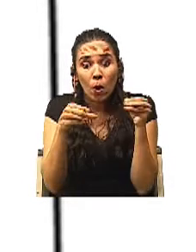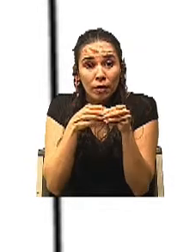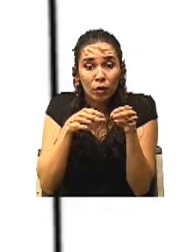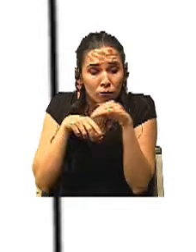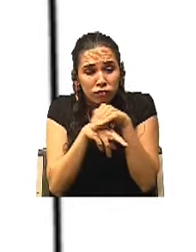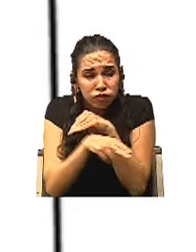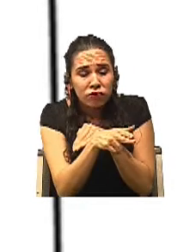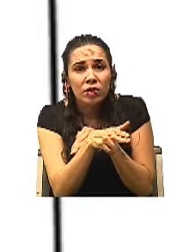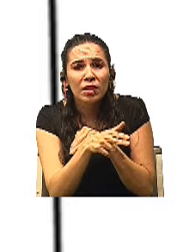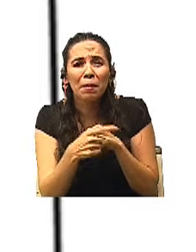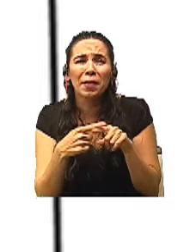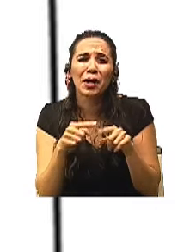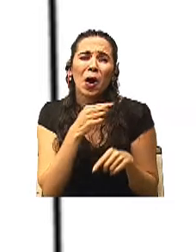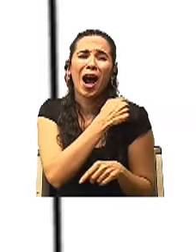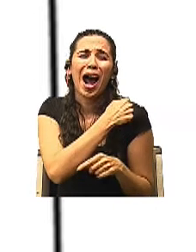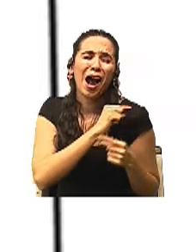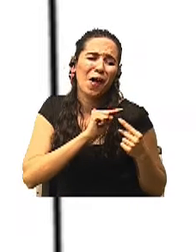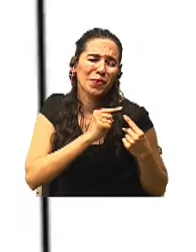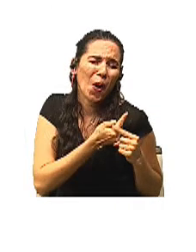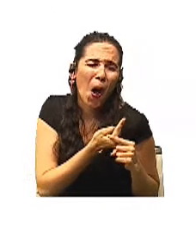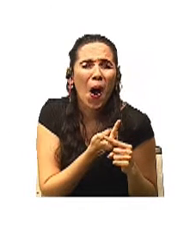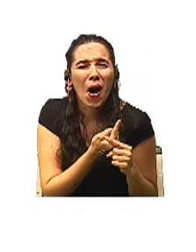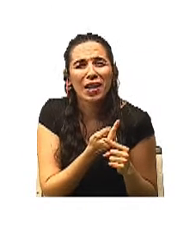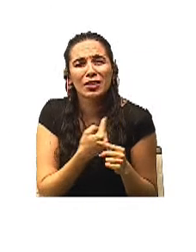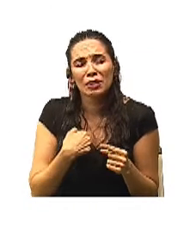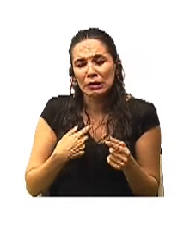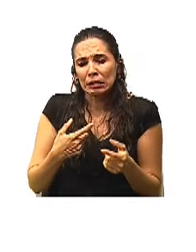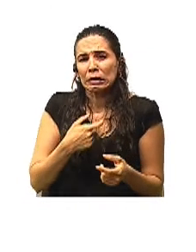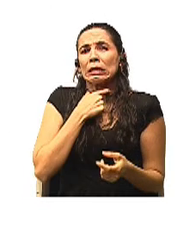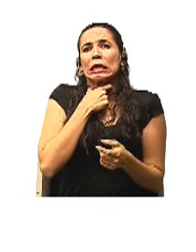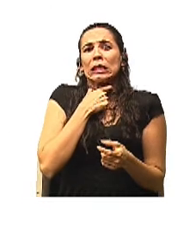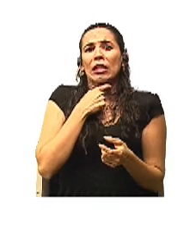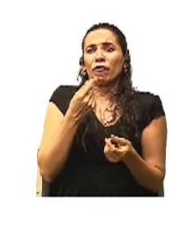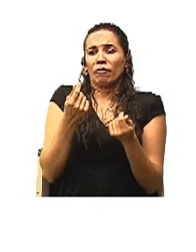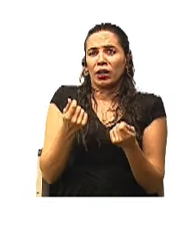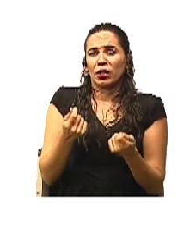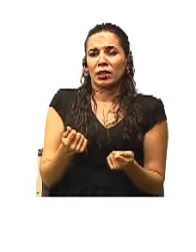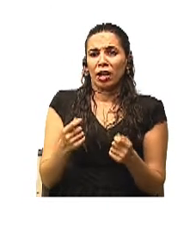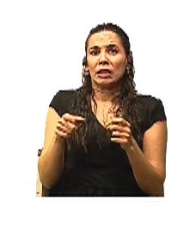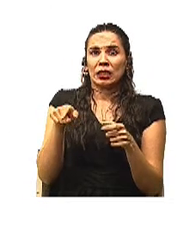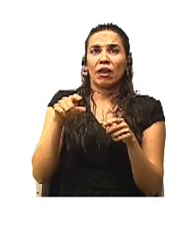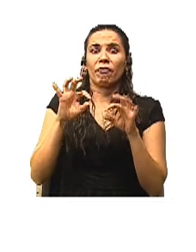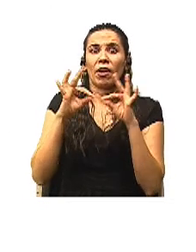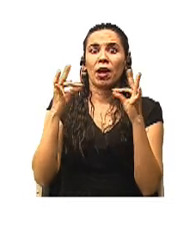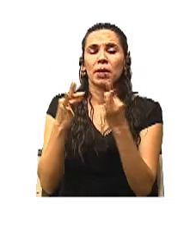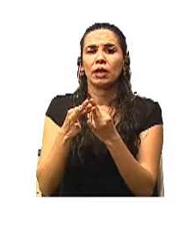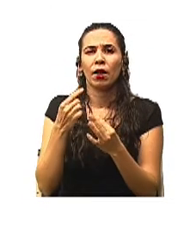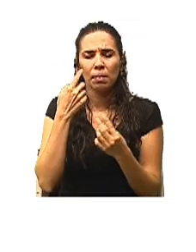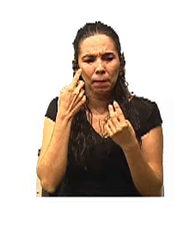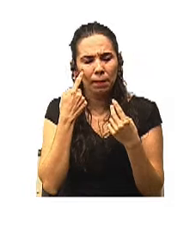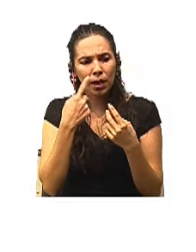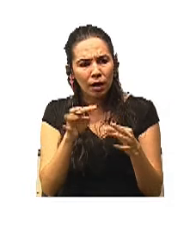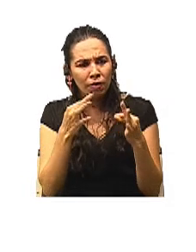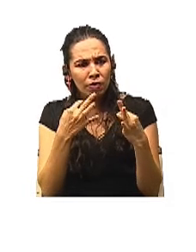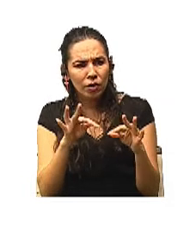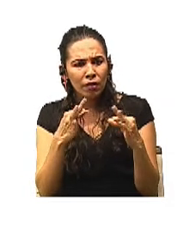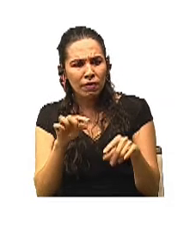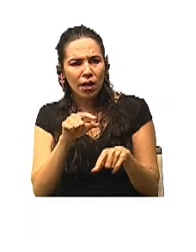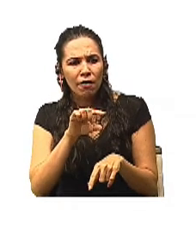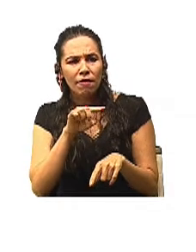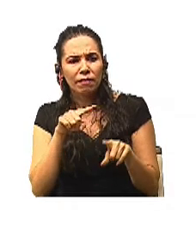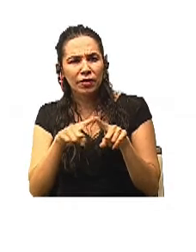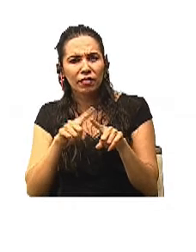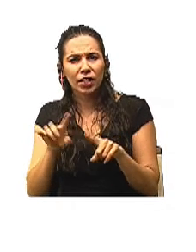pero gravemente herido. Con la severa crisis financiera en la que se encontraban la familia Samsa, comienzan a ver diferentes formas de generar